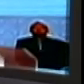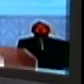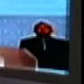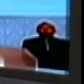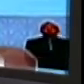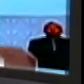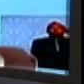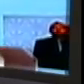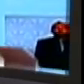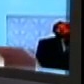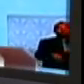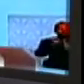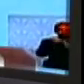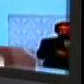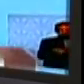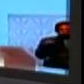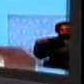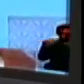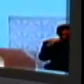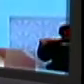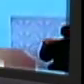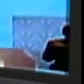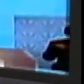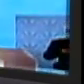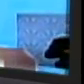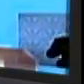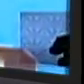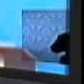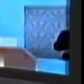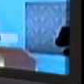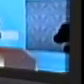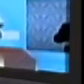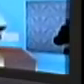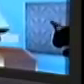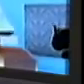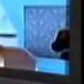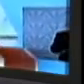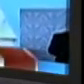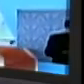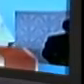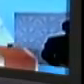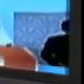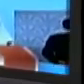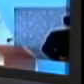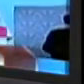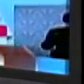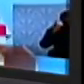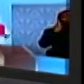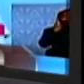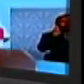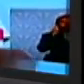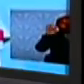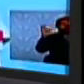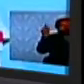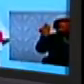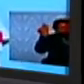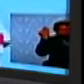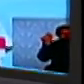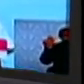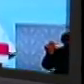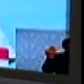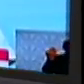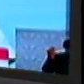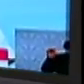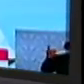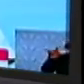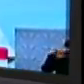Cañedo les decía, oiga, ya agotó su tiempo, usted todavía tiene más tiempo para poder echar rollo, seguir, no lo dijo así, pero para seguir, no, mes,